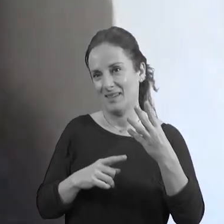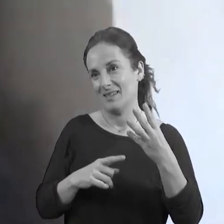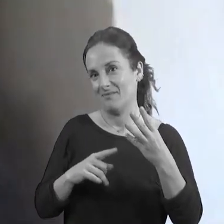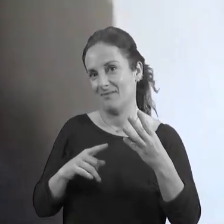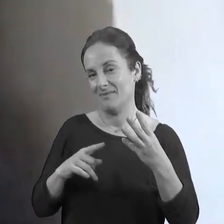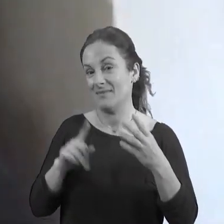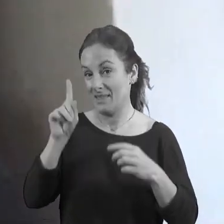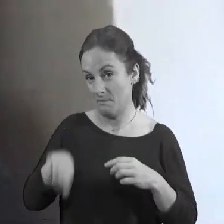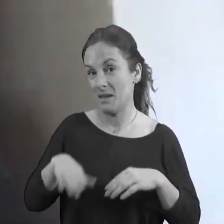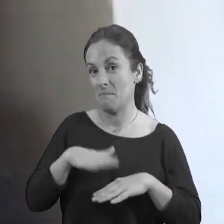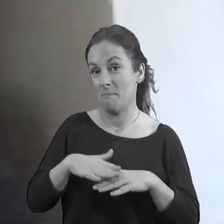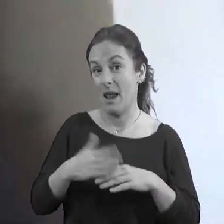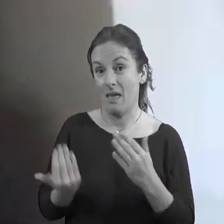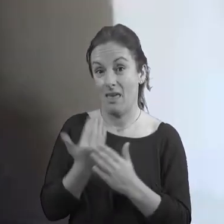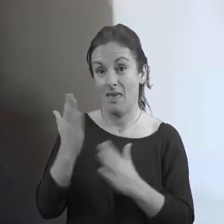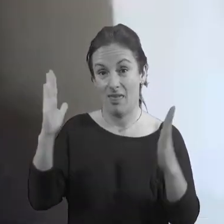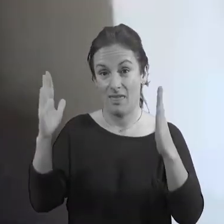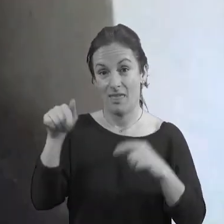días,